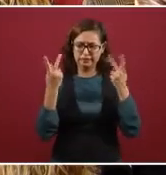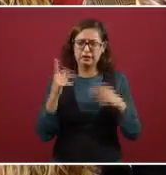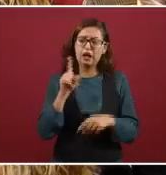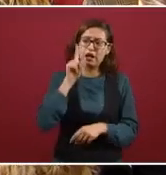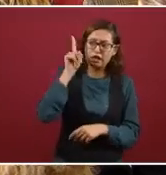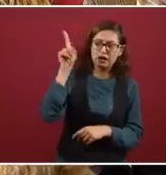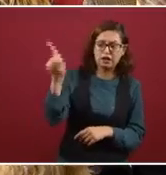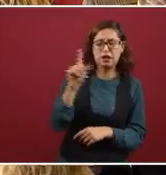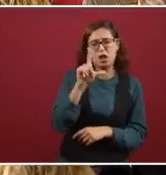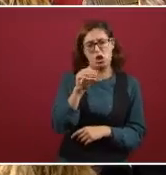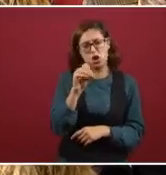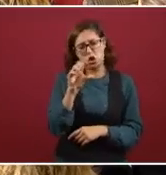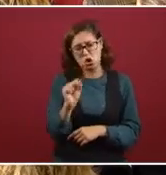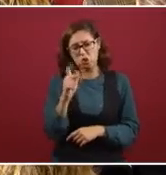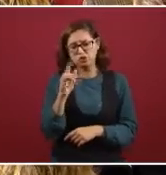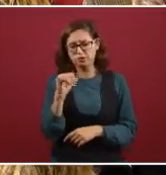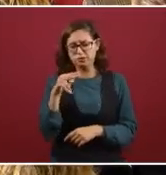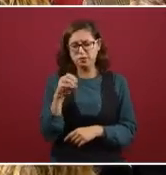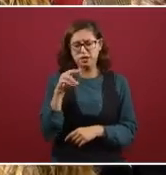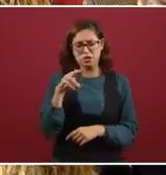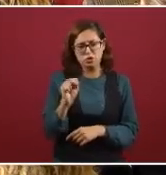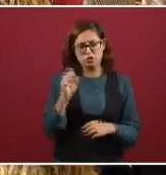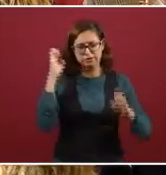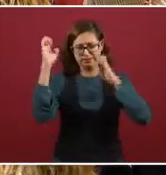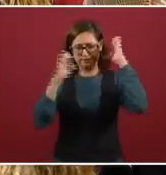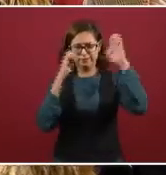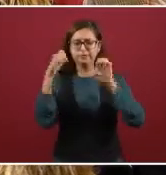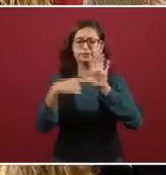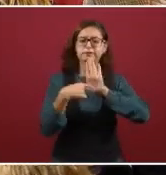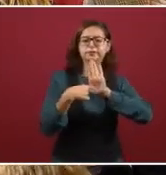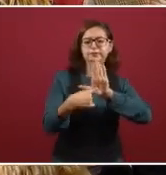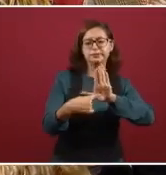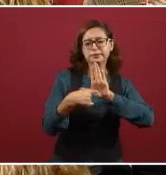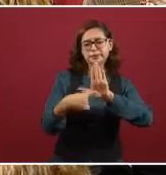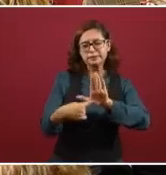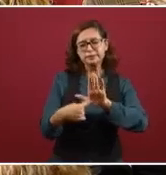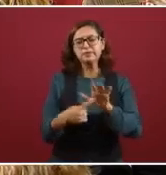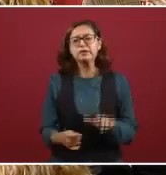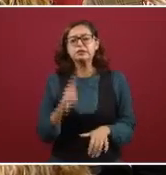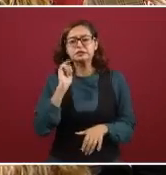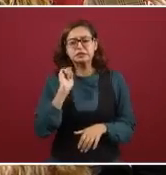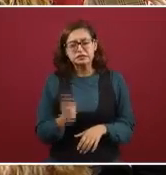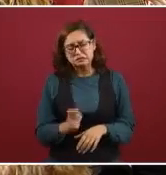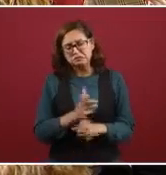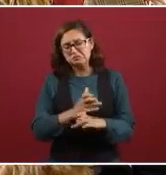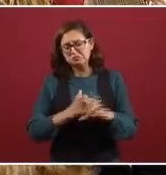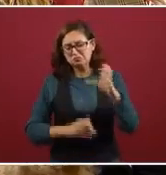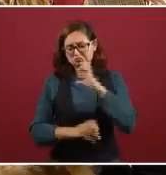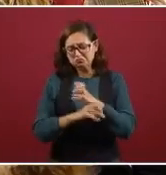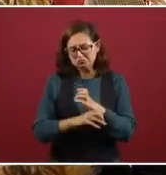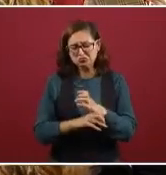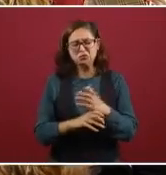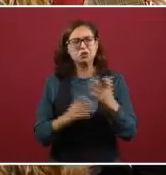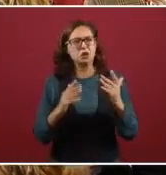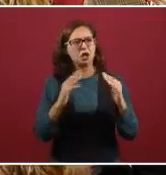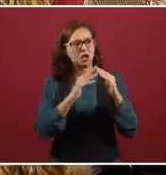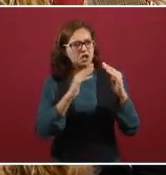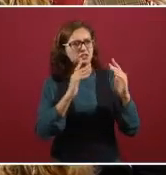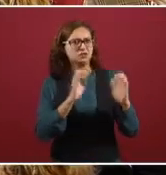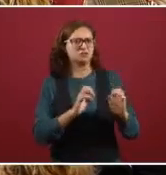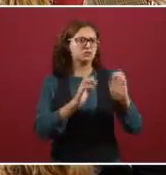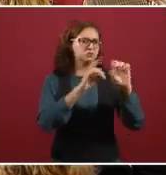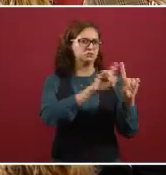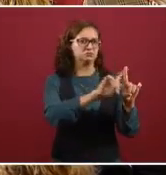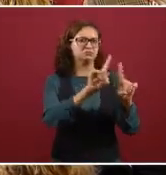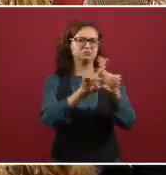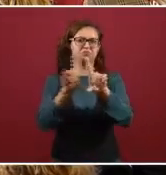lo robado. Vamos a presentar las principales características de la subasta, así como un aviso que consideramos